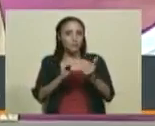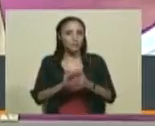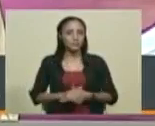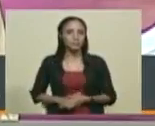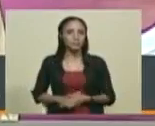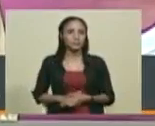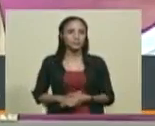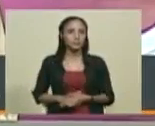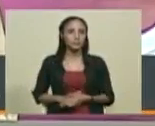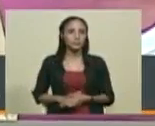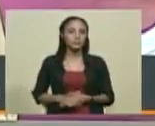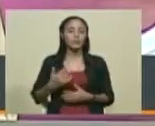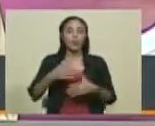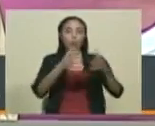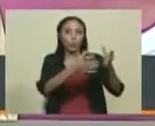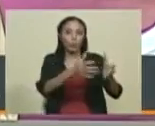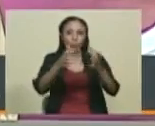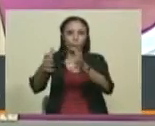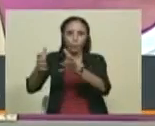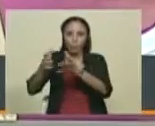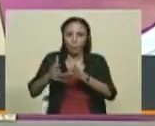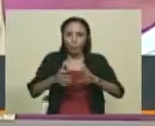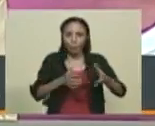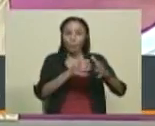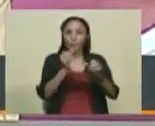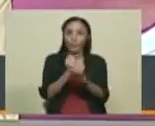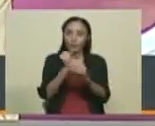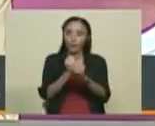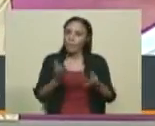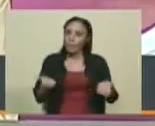En todos los centros de trabajo, en todos los campos.